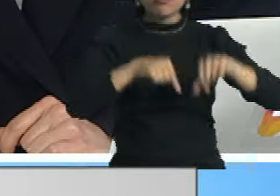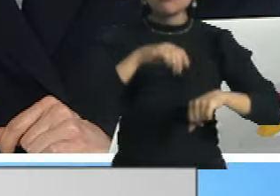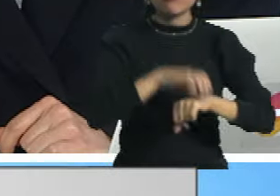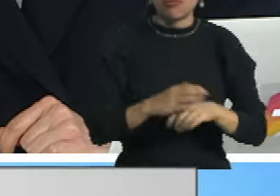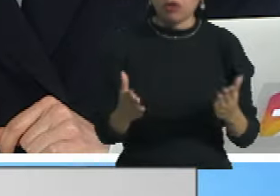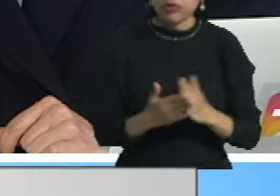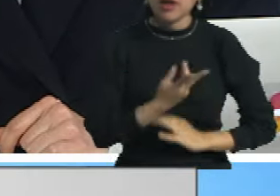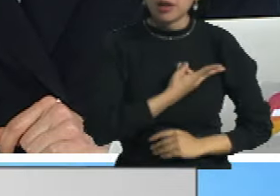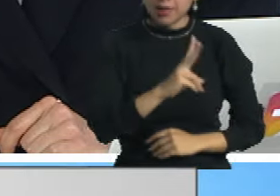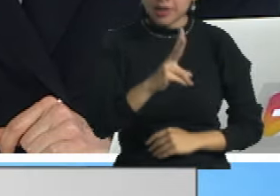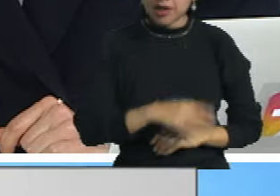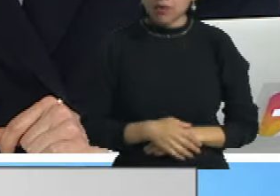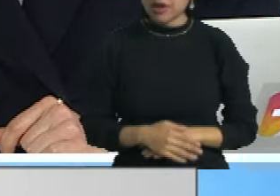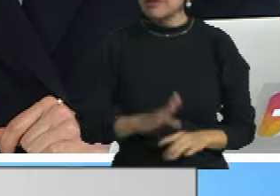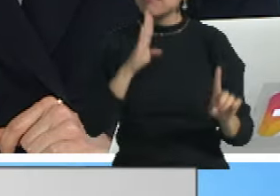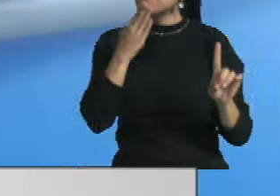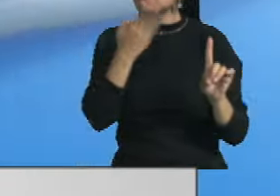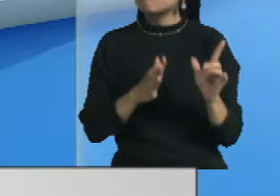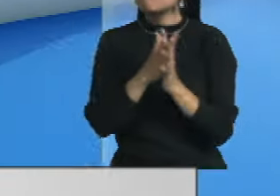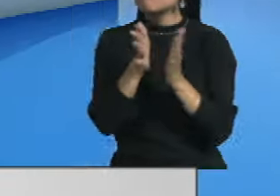tiene la información. Valentina, buenas tardes.